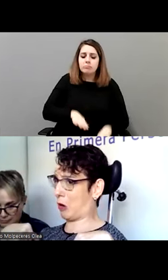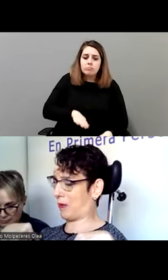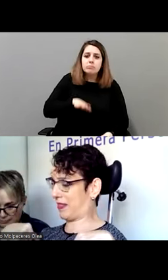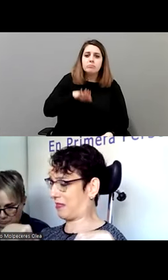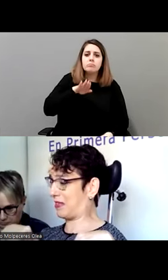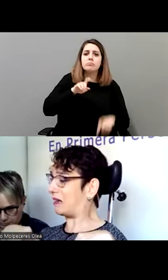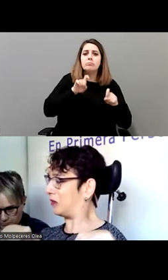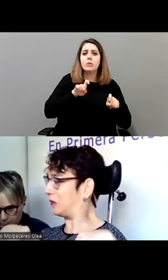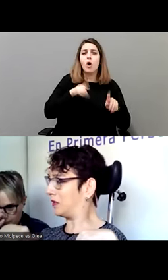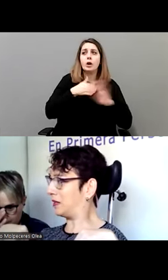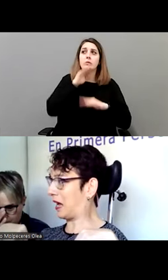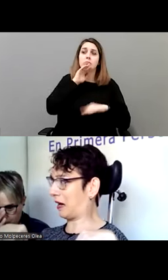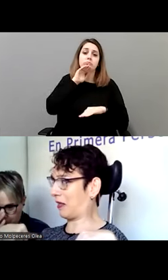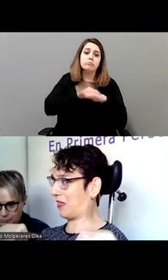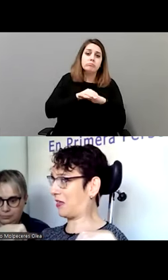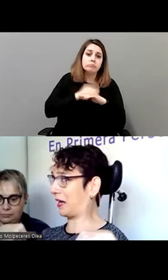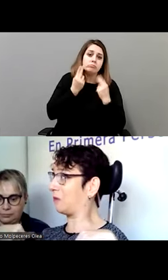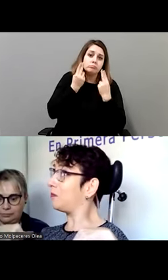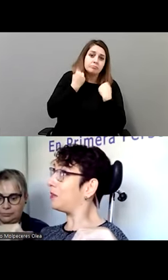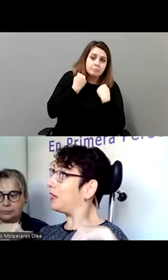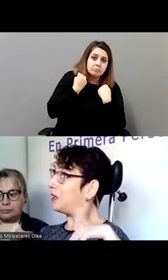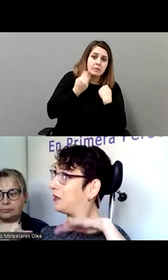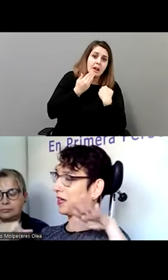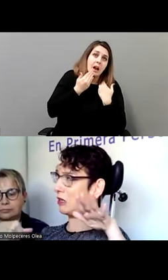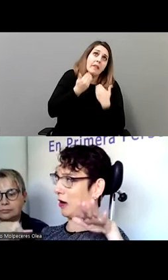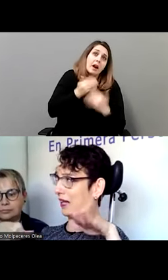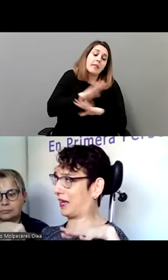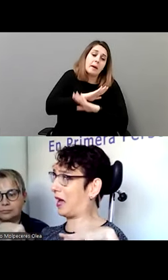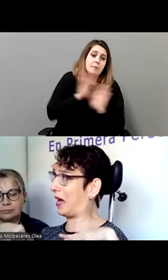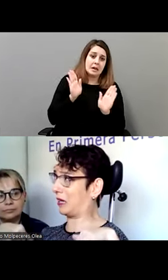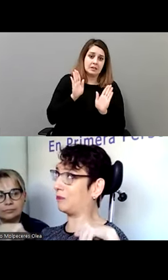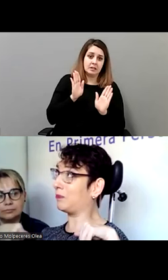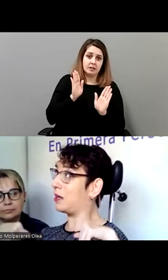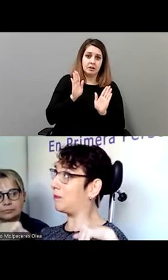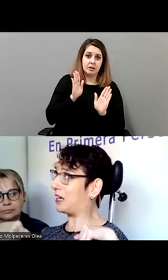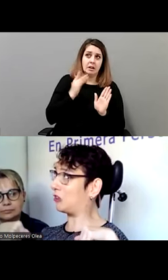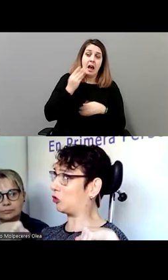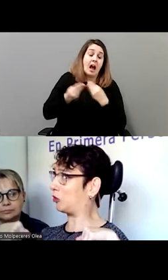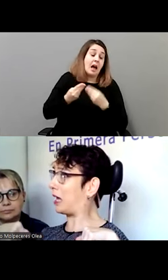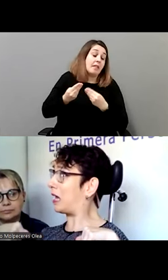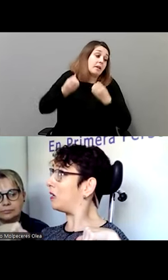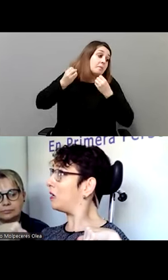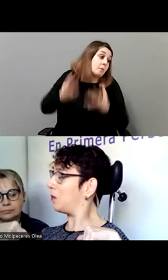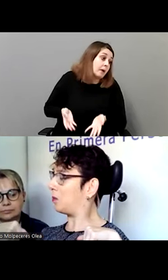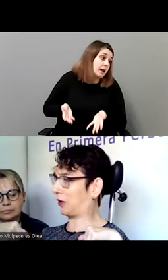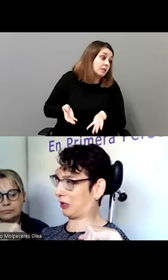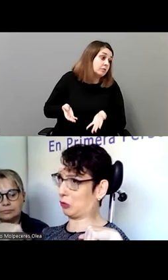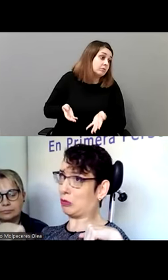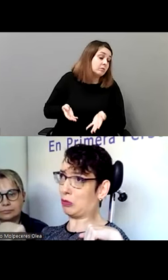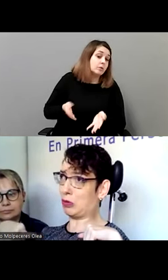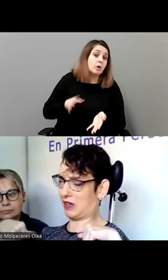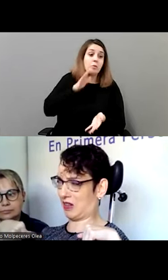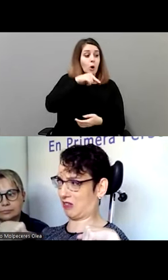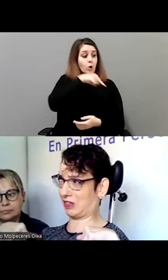para obedecer y agradecer. Y lo que te hagan bien hecho está porque